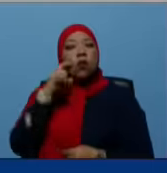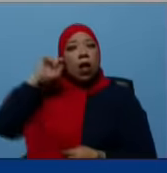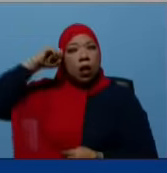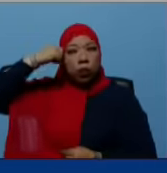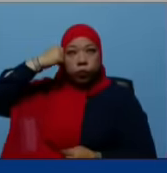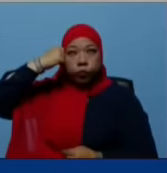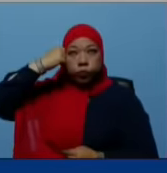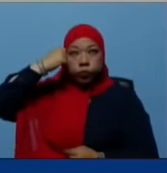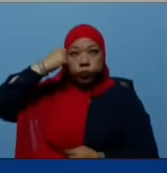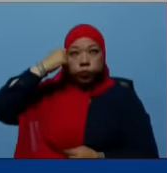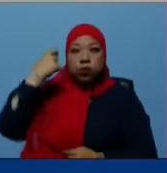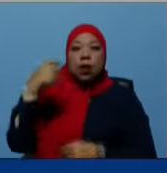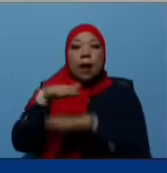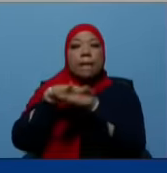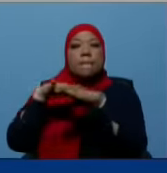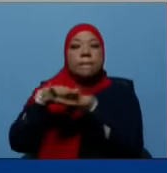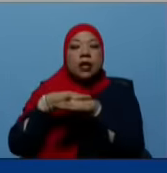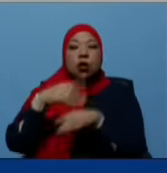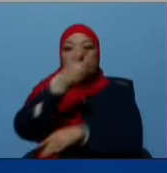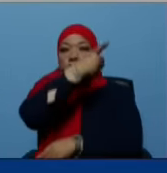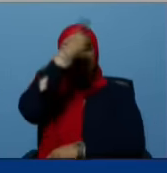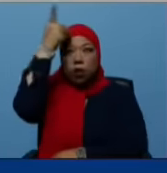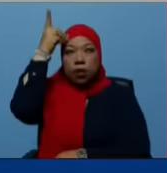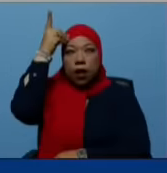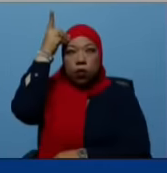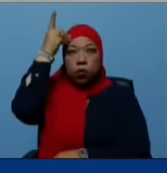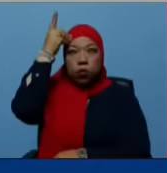recordaba el ministro Diosdado Cabello Rondón,